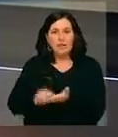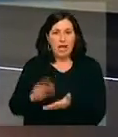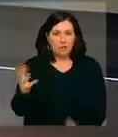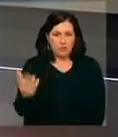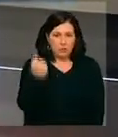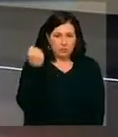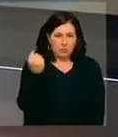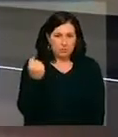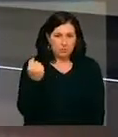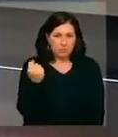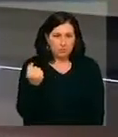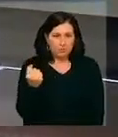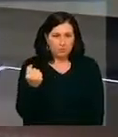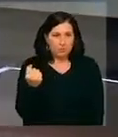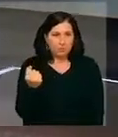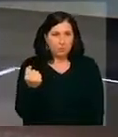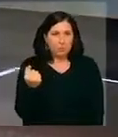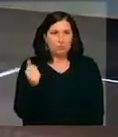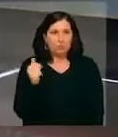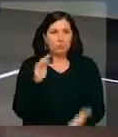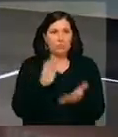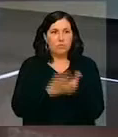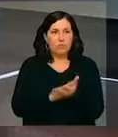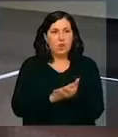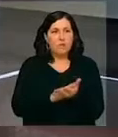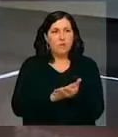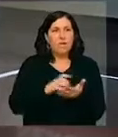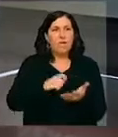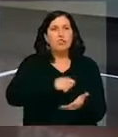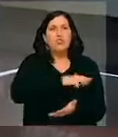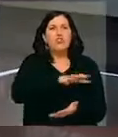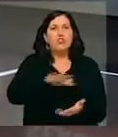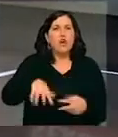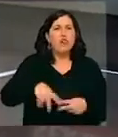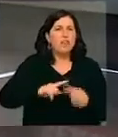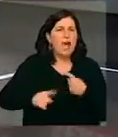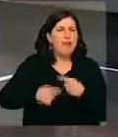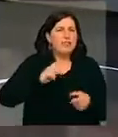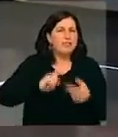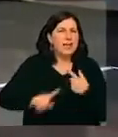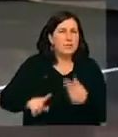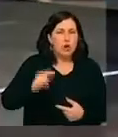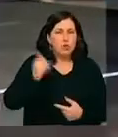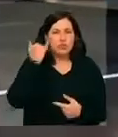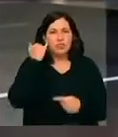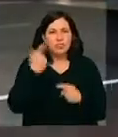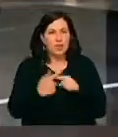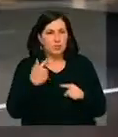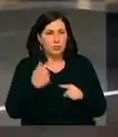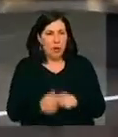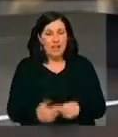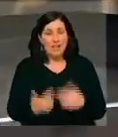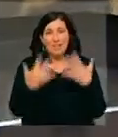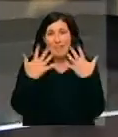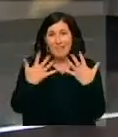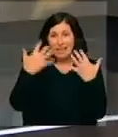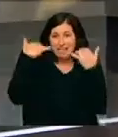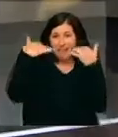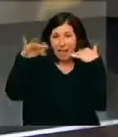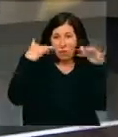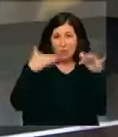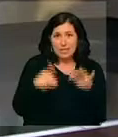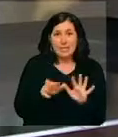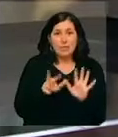a empezar con socialización sexual. El estudio arroja que 8 de cada 10 adolescentes creen que los mensajes